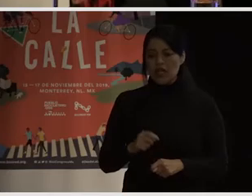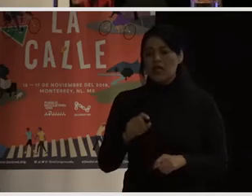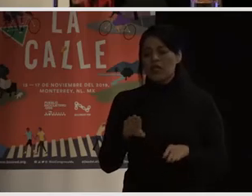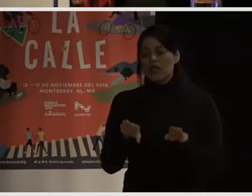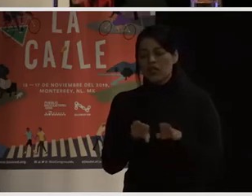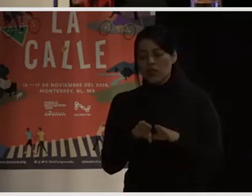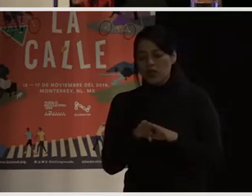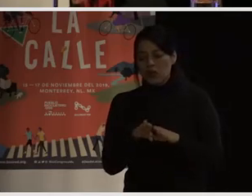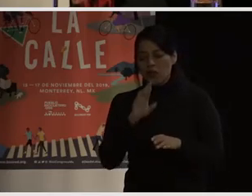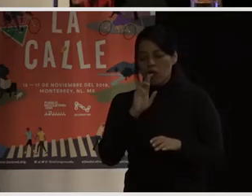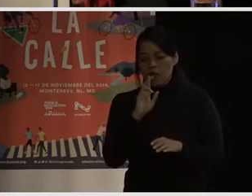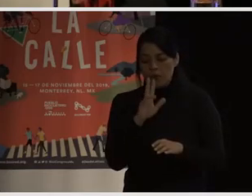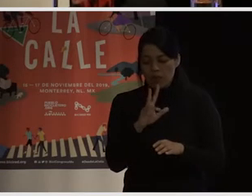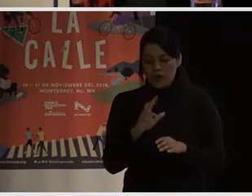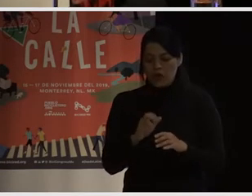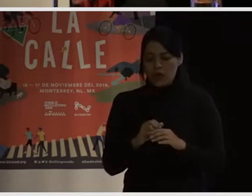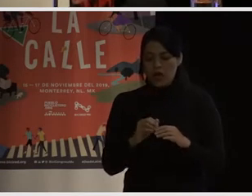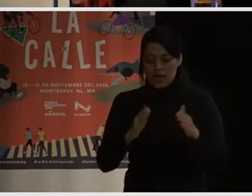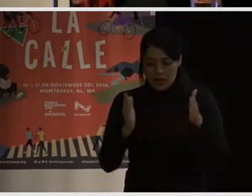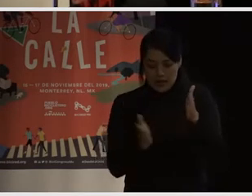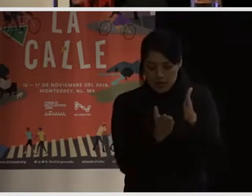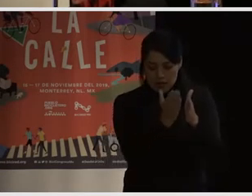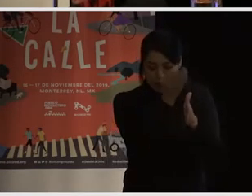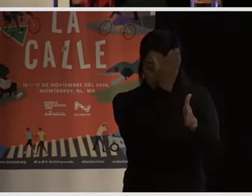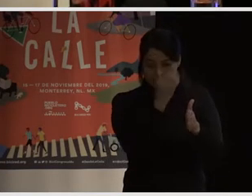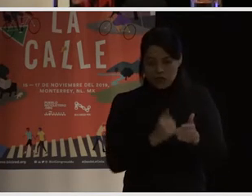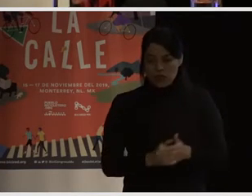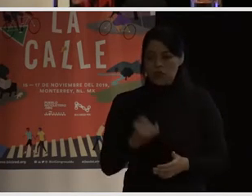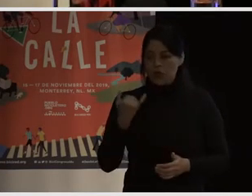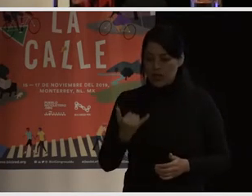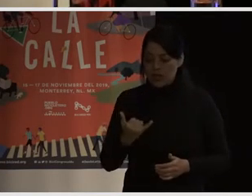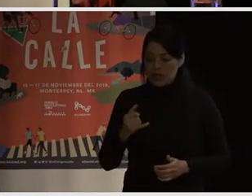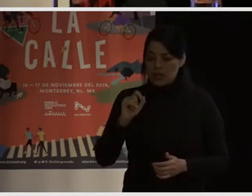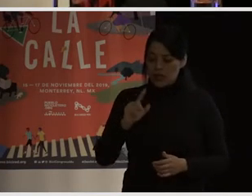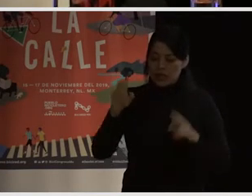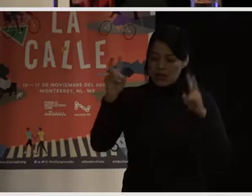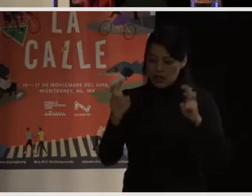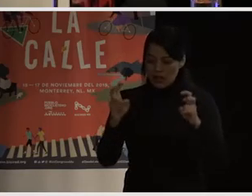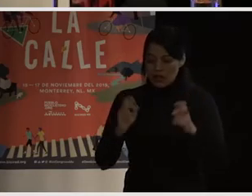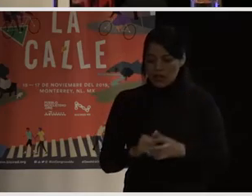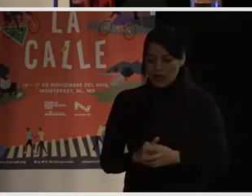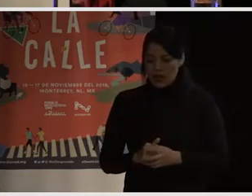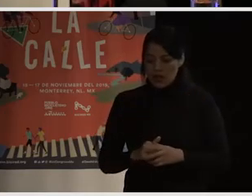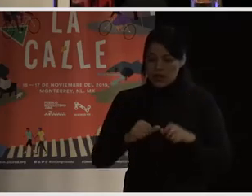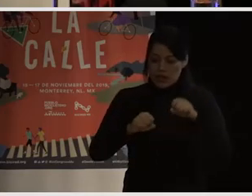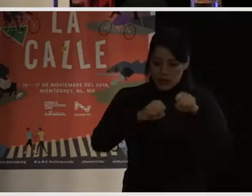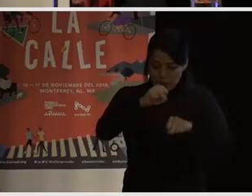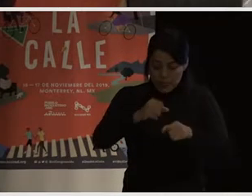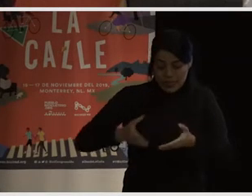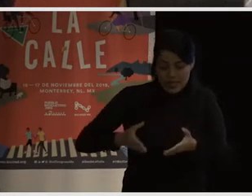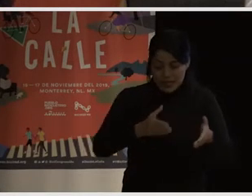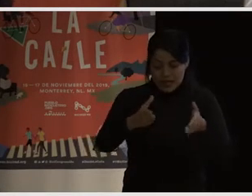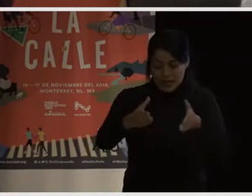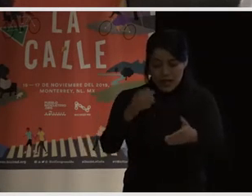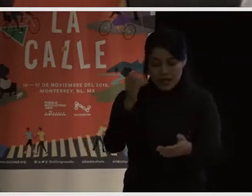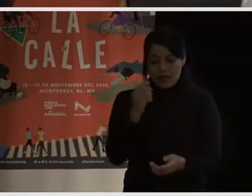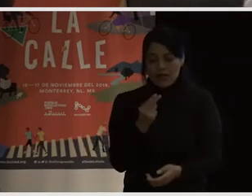e incidimos en el tema de infraestructura y también en el tema de las ciclovías pero también